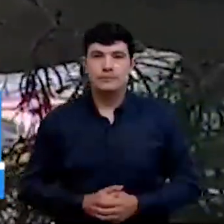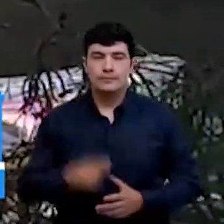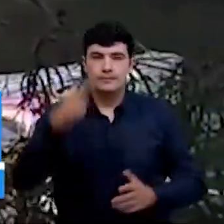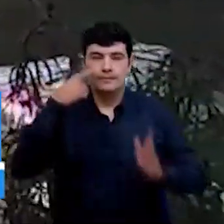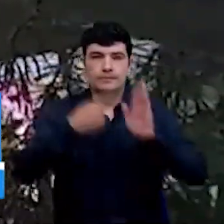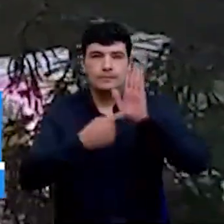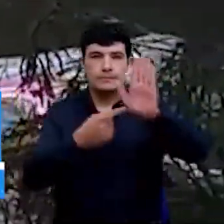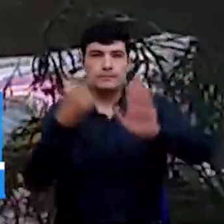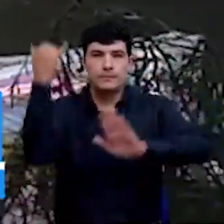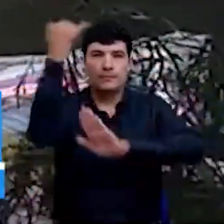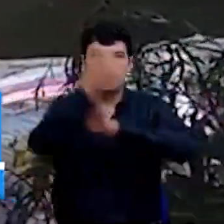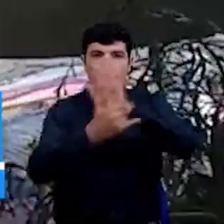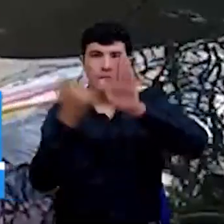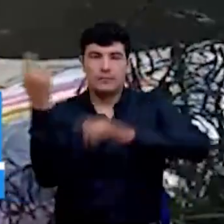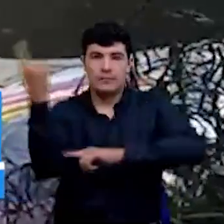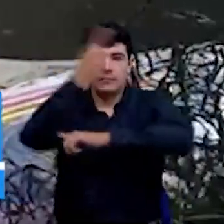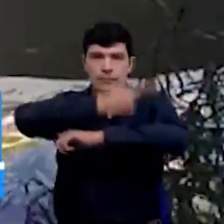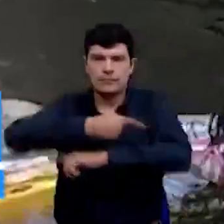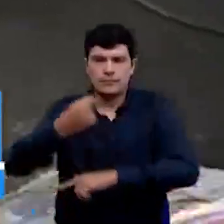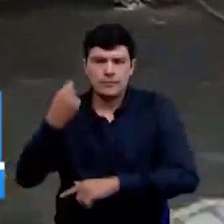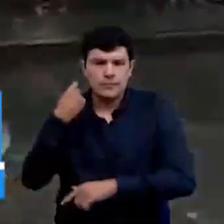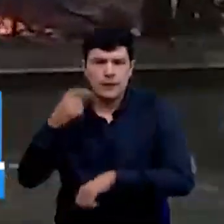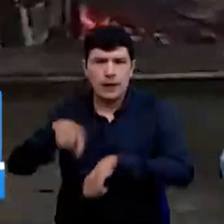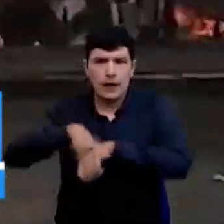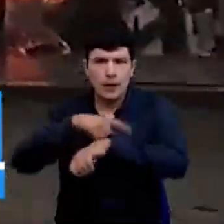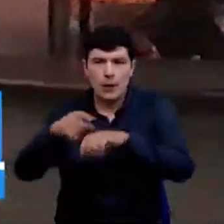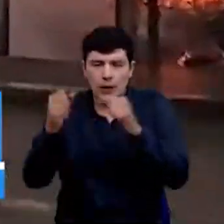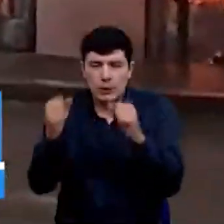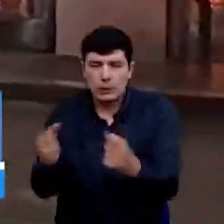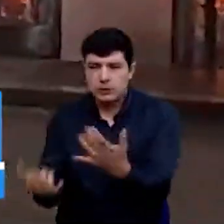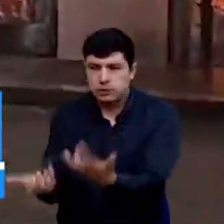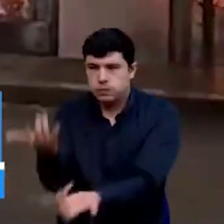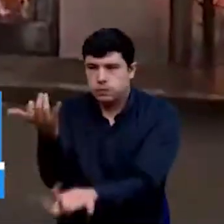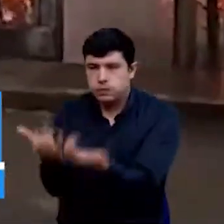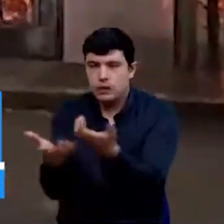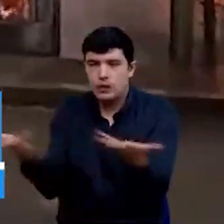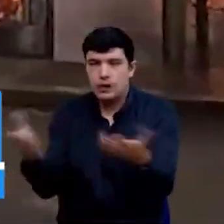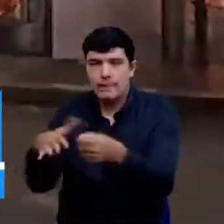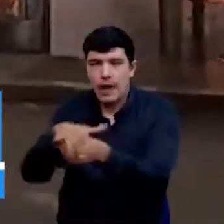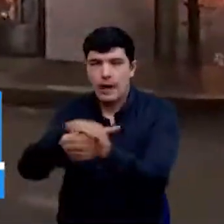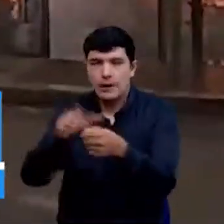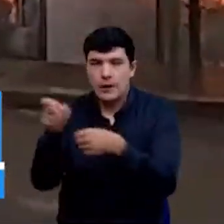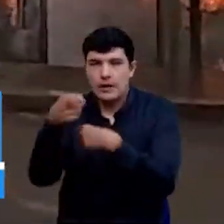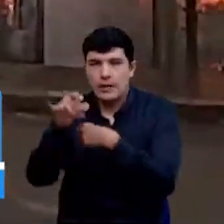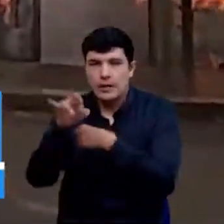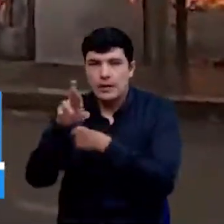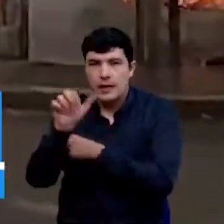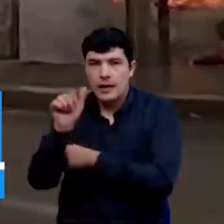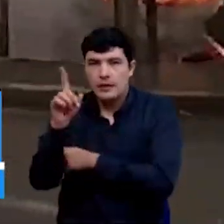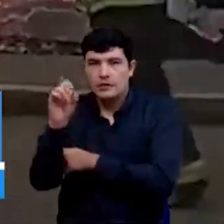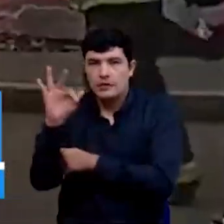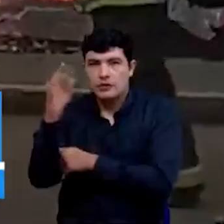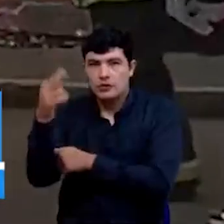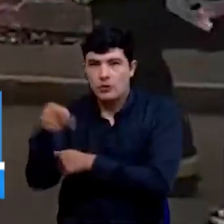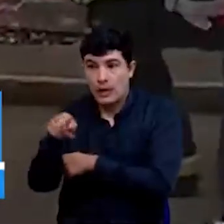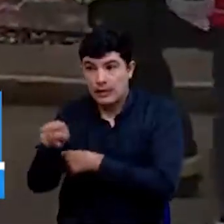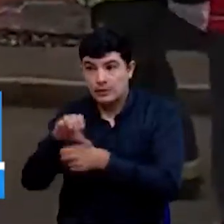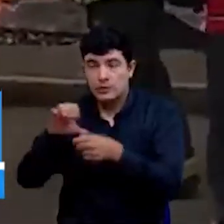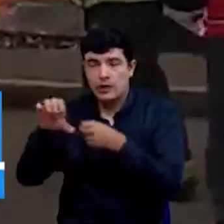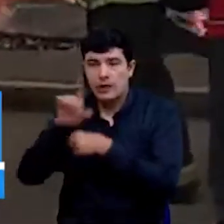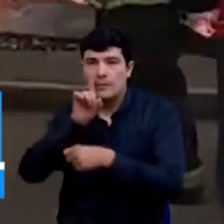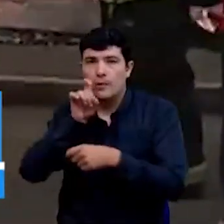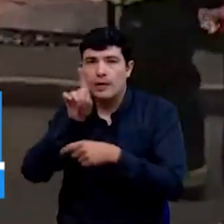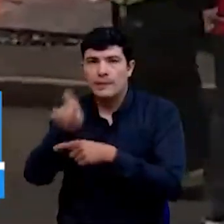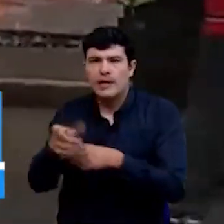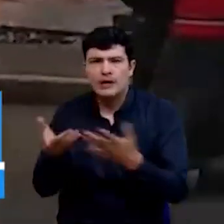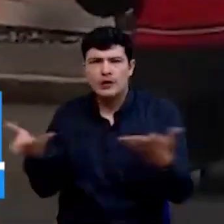está la imagen del día. Mucha atención que en las últimas horas se registró una conflagración en el barrio Girardot de Bucaramanga. Según las autoridades, la emergencia se produjo